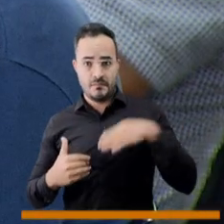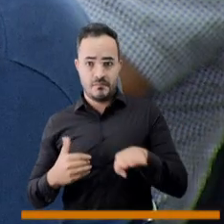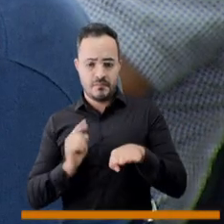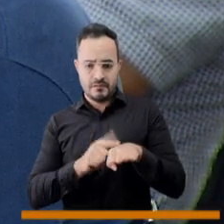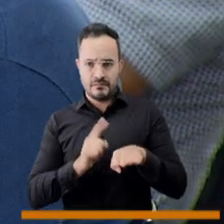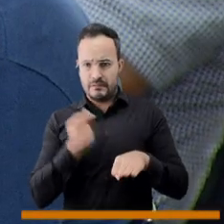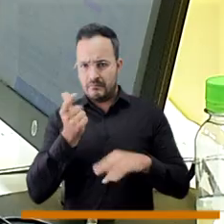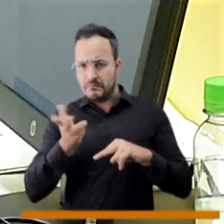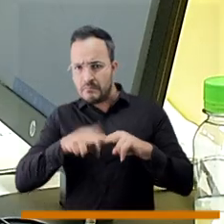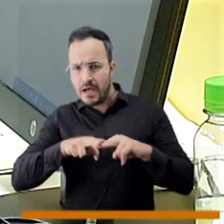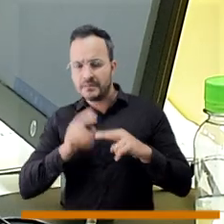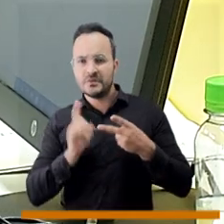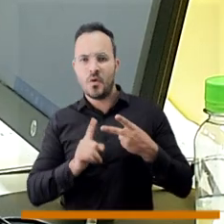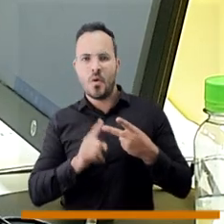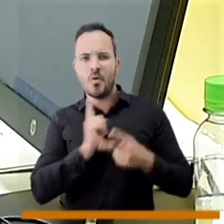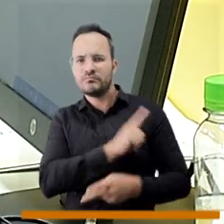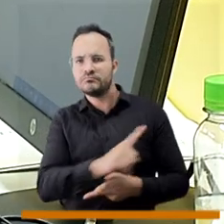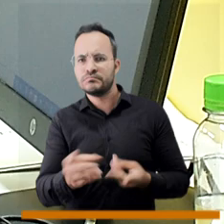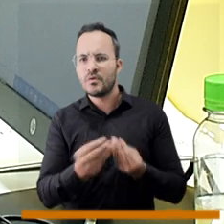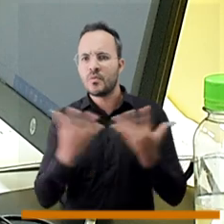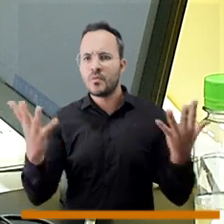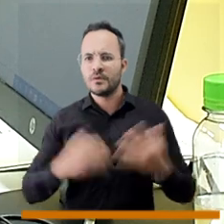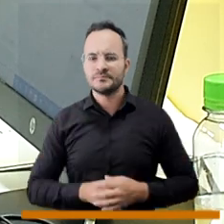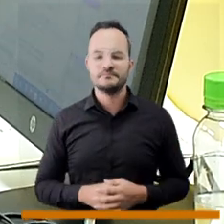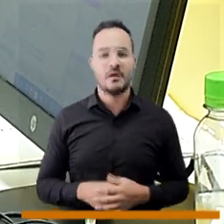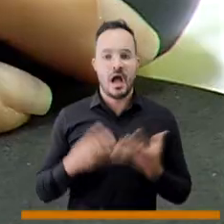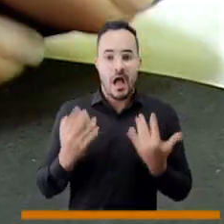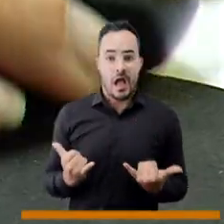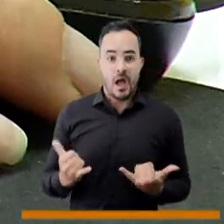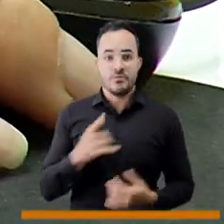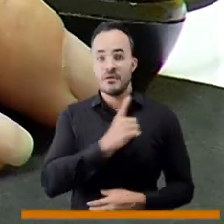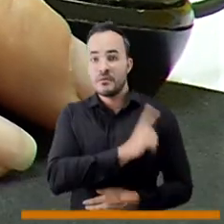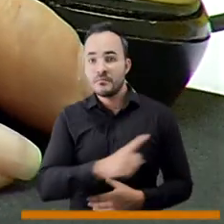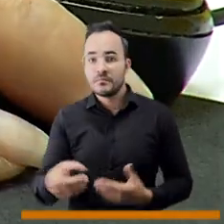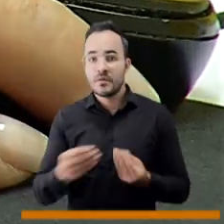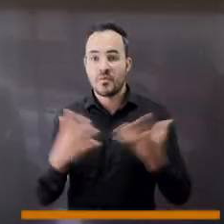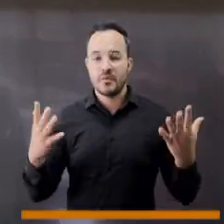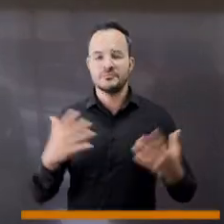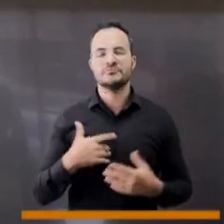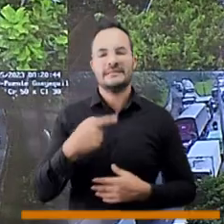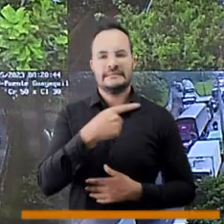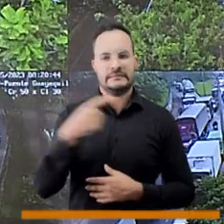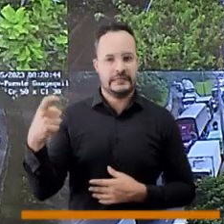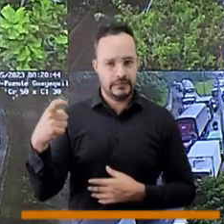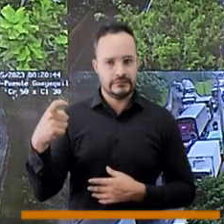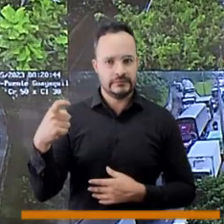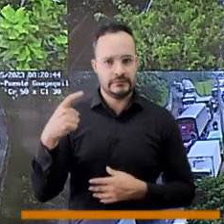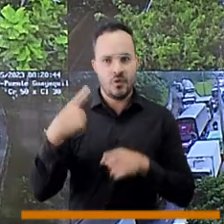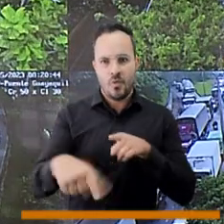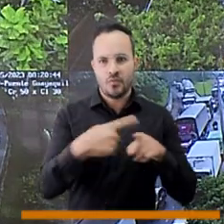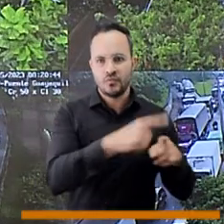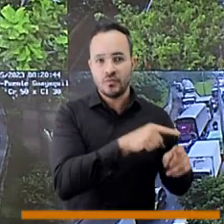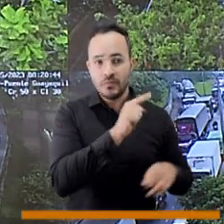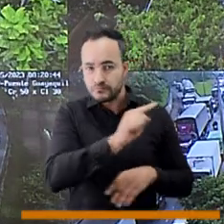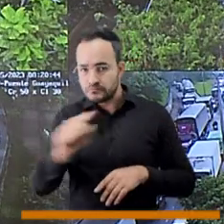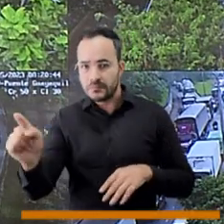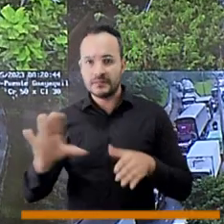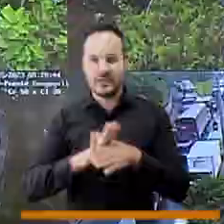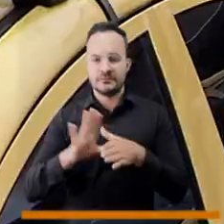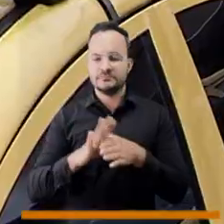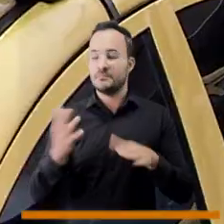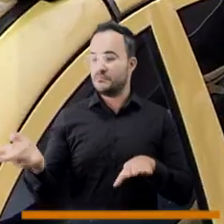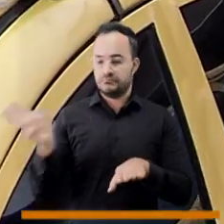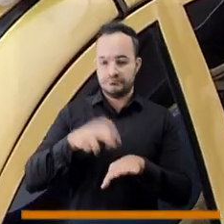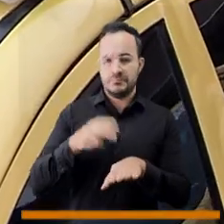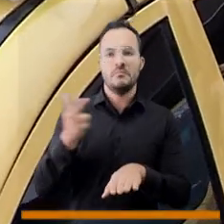extra y cuántos taxis tienen disponibles para esta estrategia? Claro, Mafe, en este momentico tenemos más de 100 conductores con el servicio de la